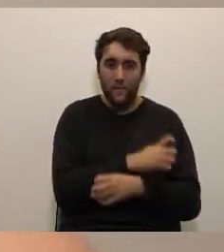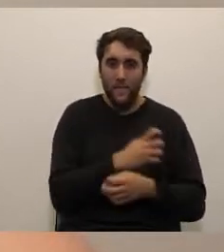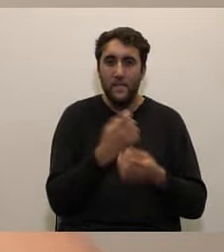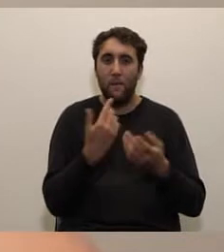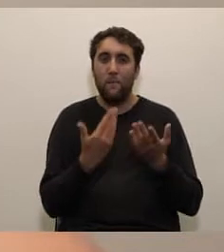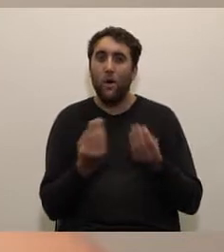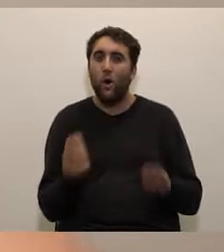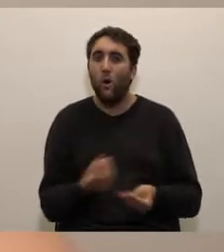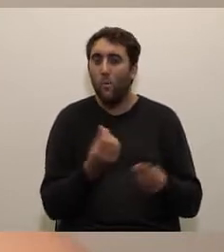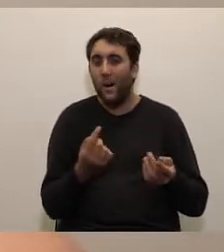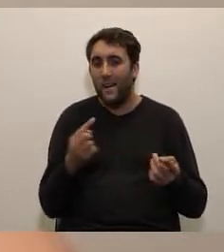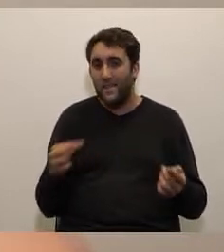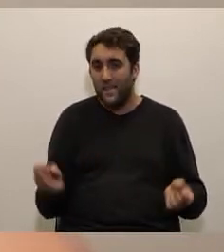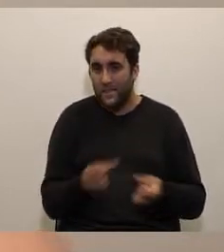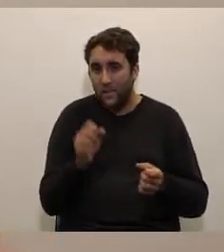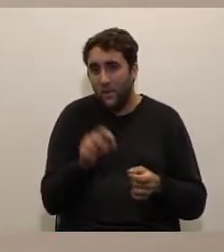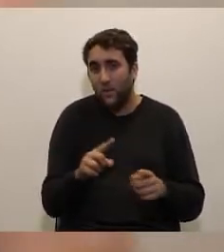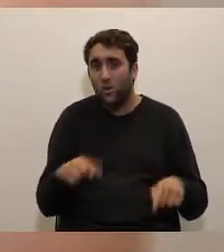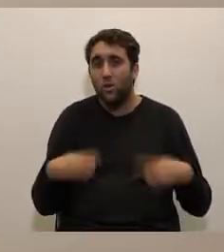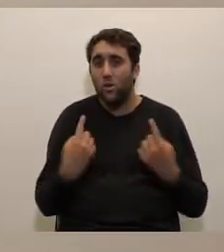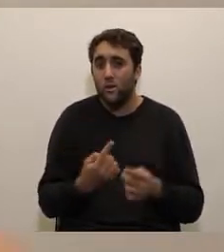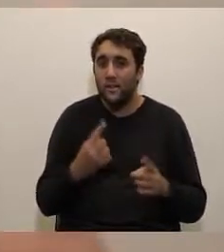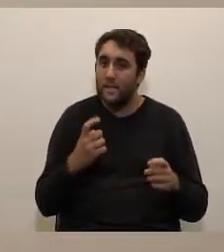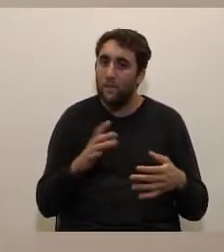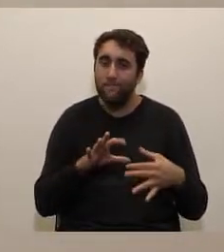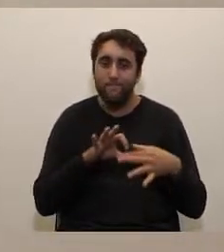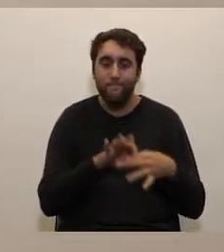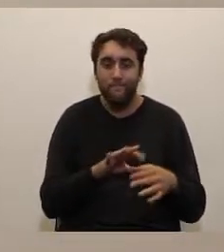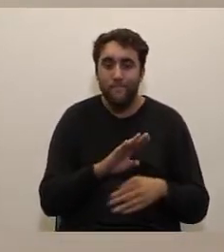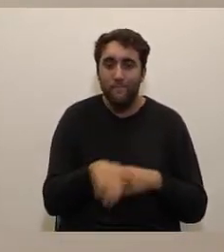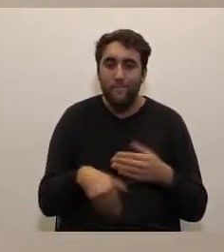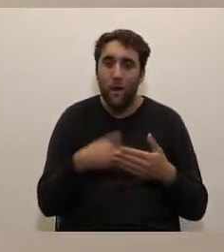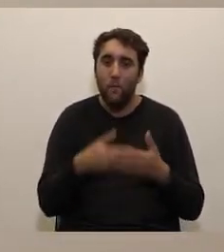más suspicacias quizás. Entonces todo esto había que acompañarlo de mucho como,